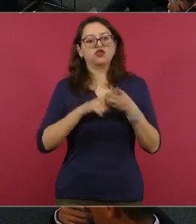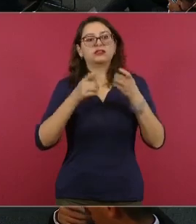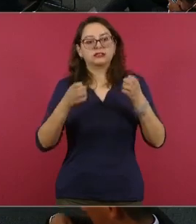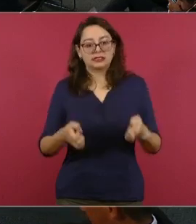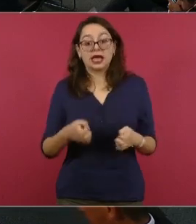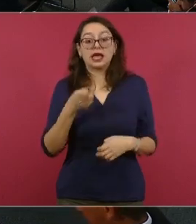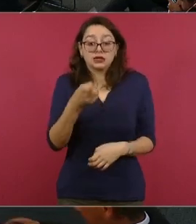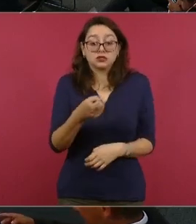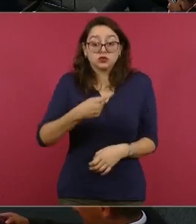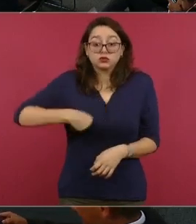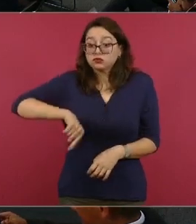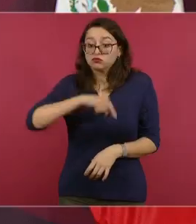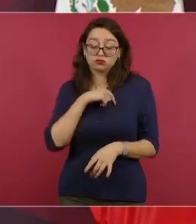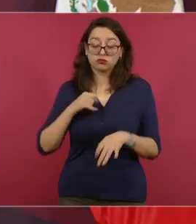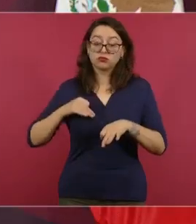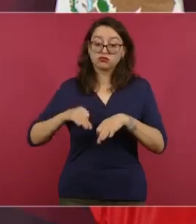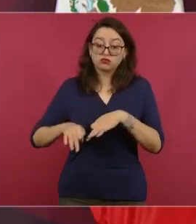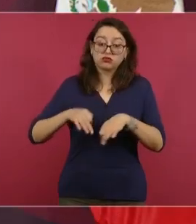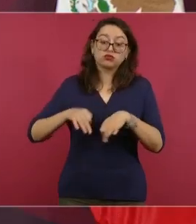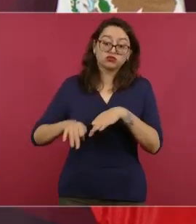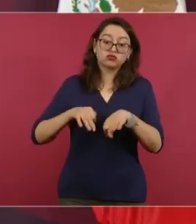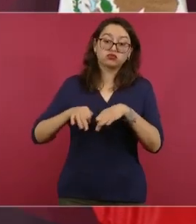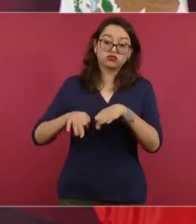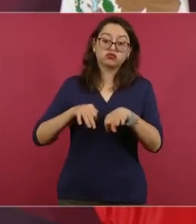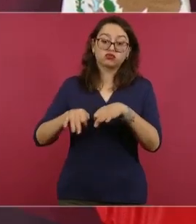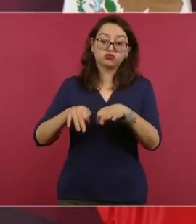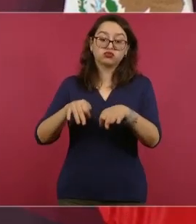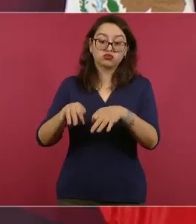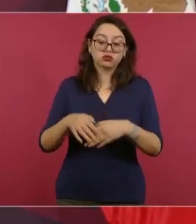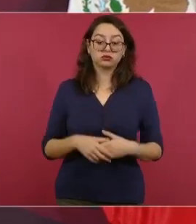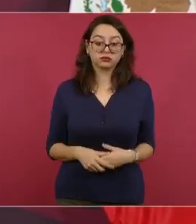Y es lo que estamos haciendo. Y ya hay